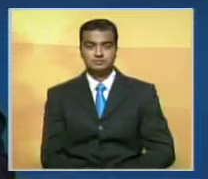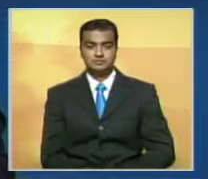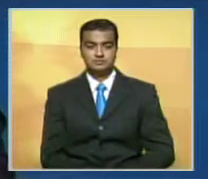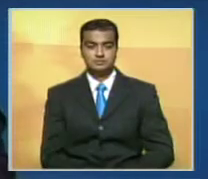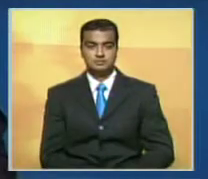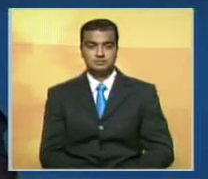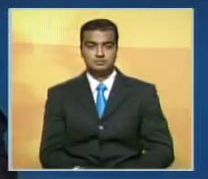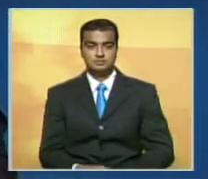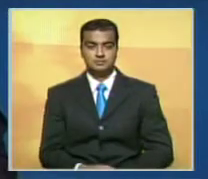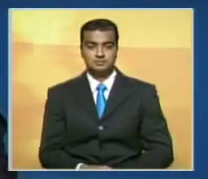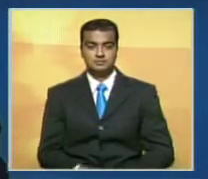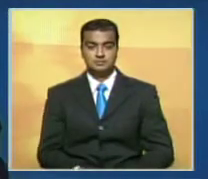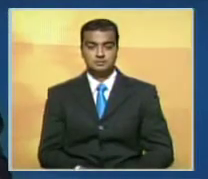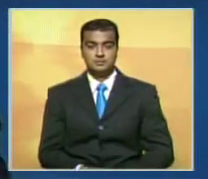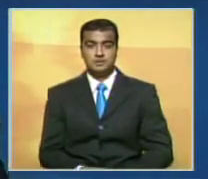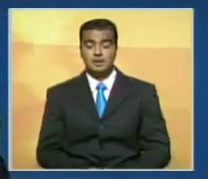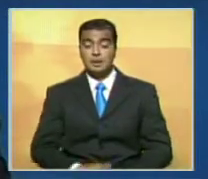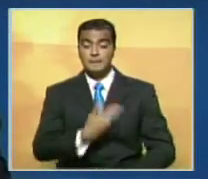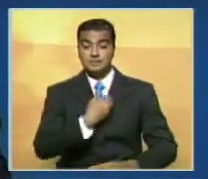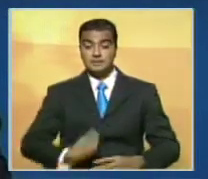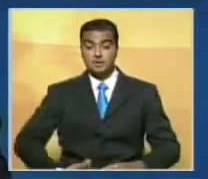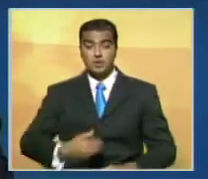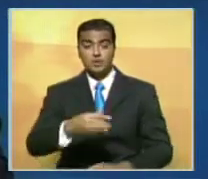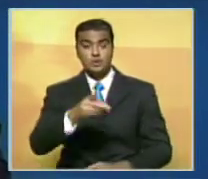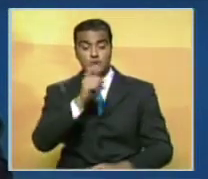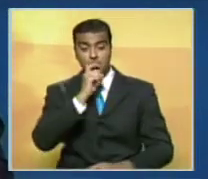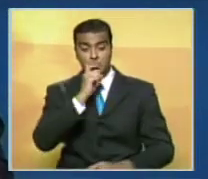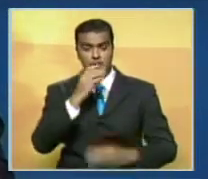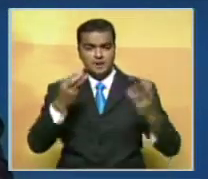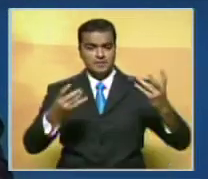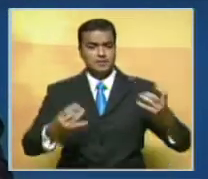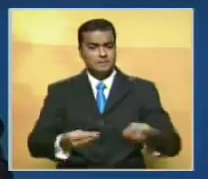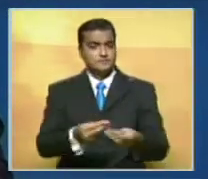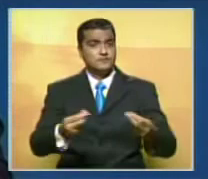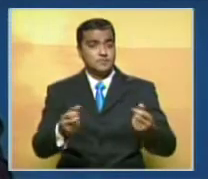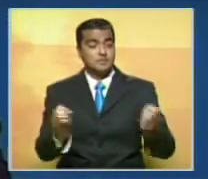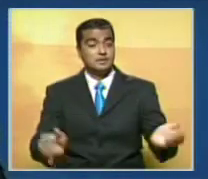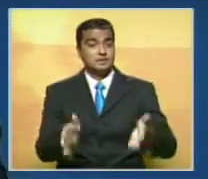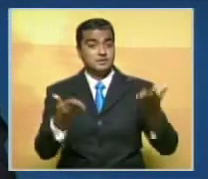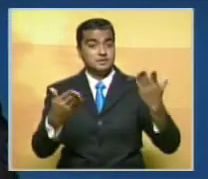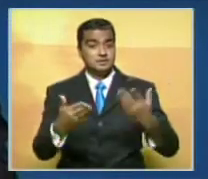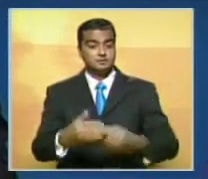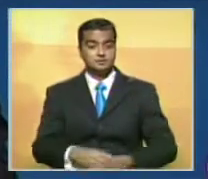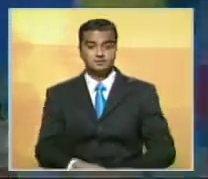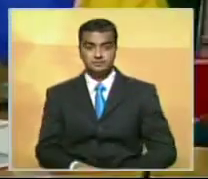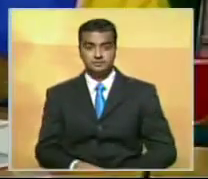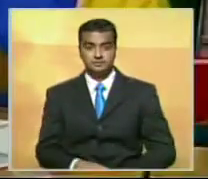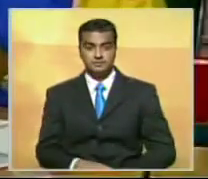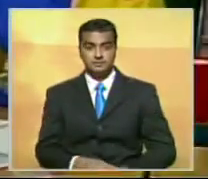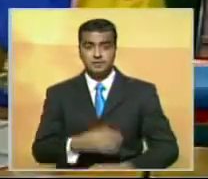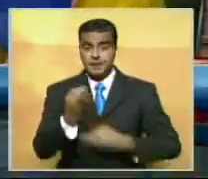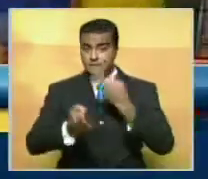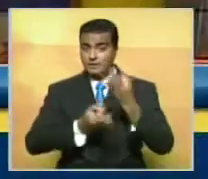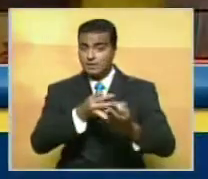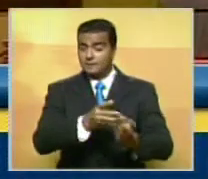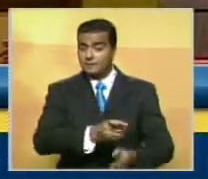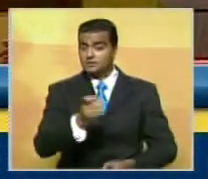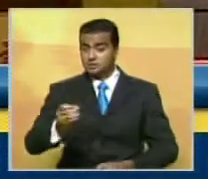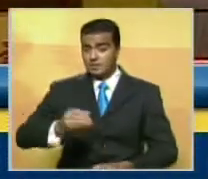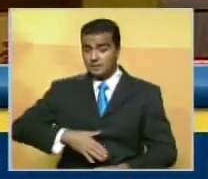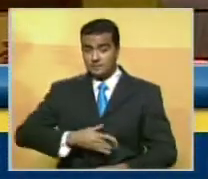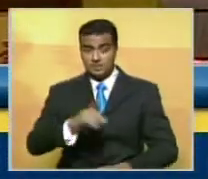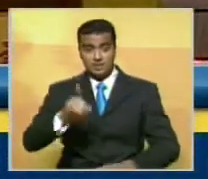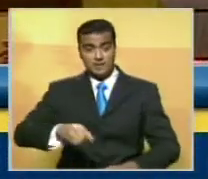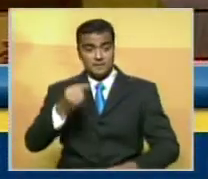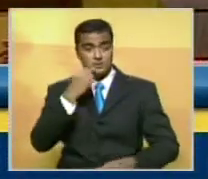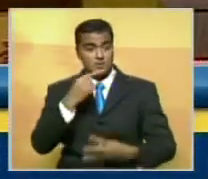El presidente de la República, Nicolás Maduro, anunció una serie de instrumentos financieros para incentivar el ahorro. Explicó que los ahorristas tendrán a disposición